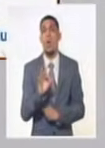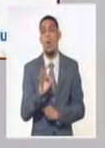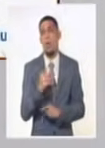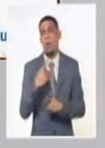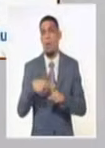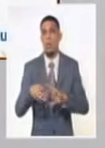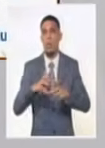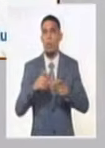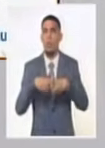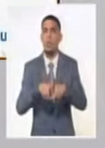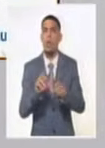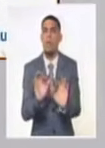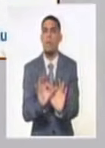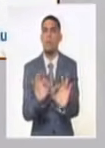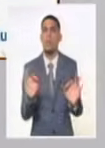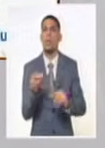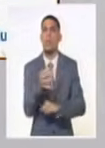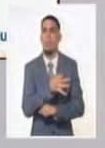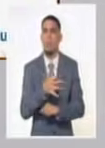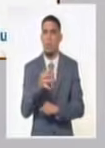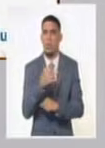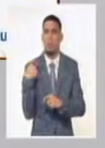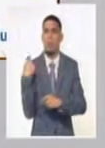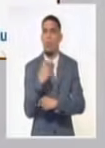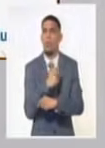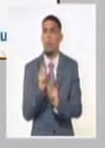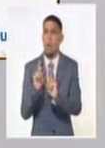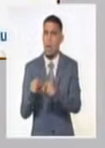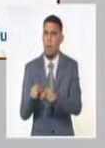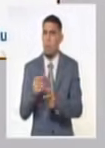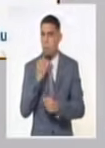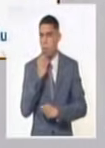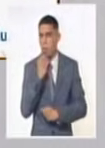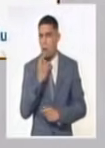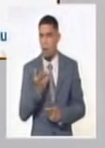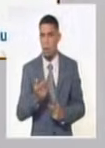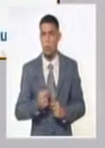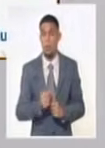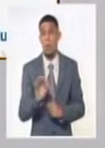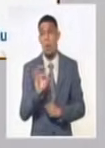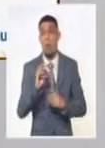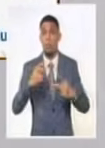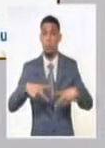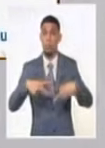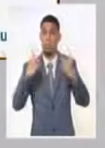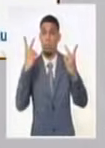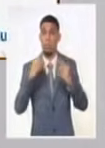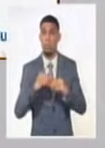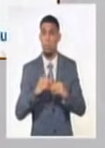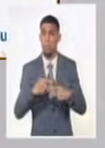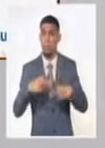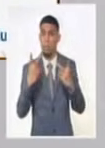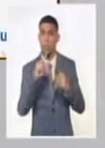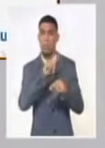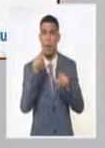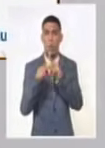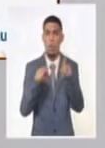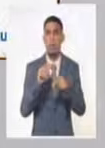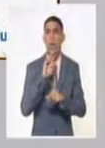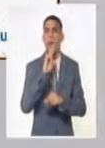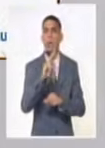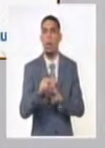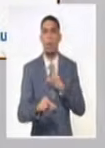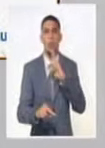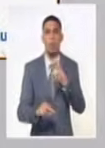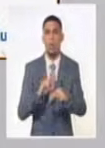los especialistas del municipio, con los profesores que están trabajando en el municipio, o lo puede hacer virtual por intercambio de preguntas y respuestas, grabación de